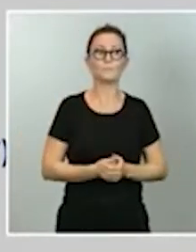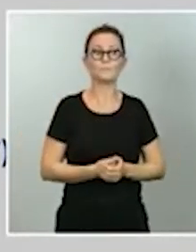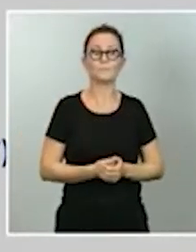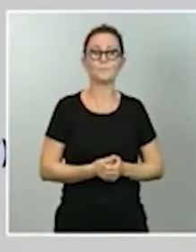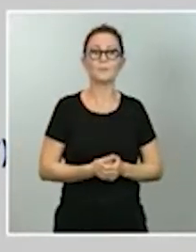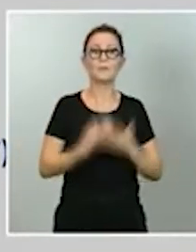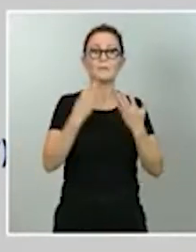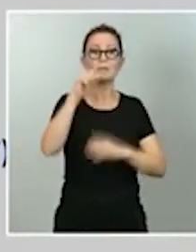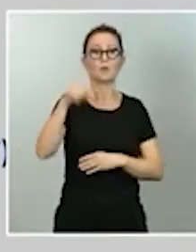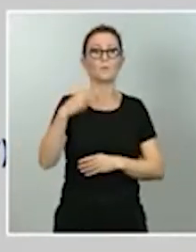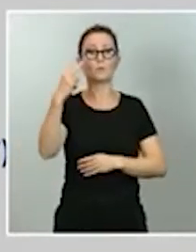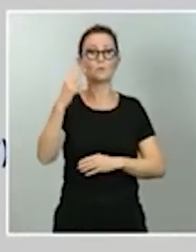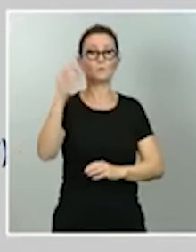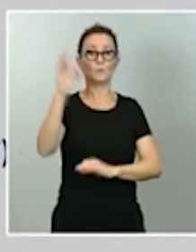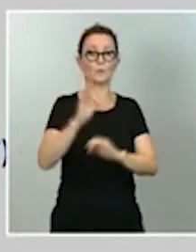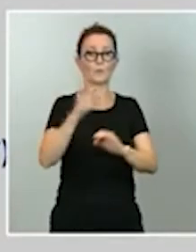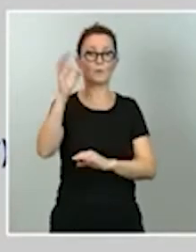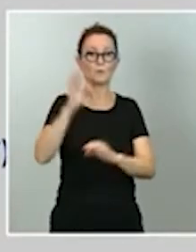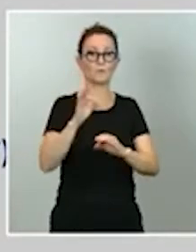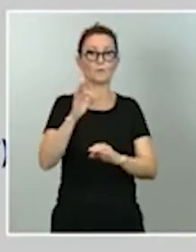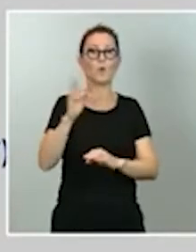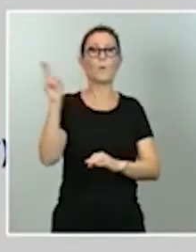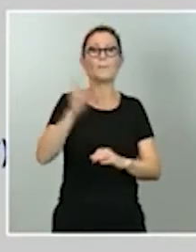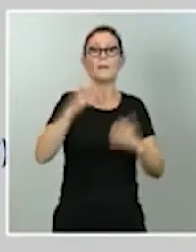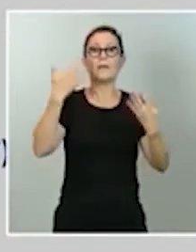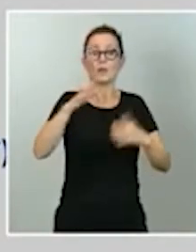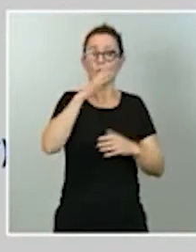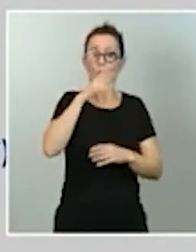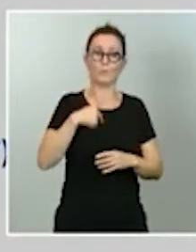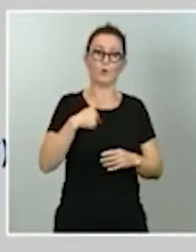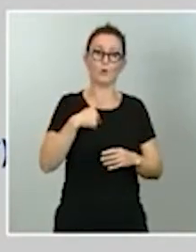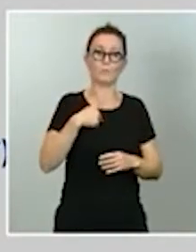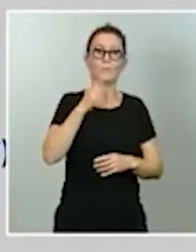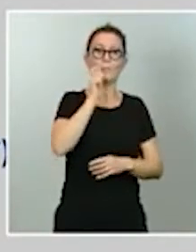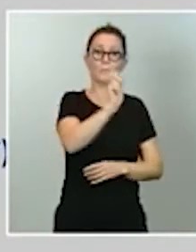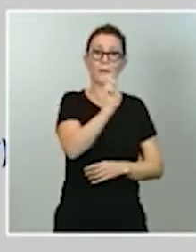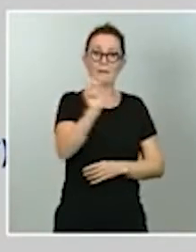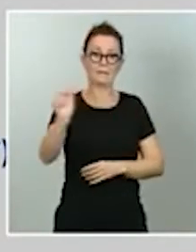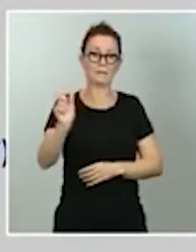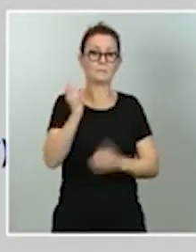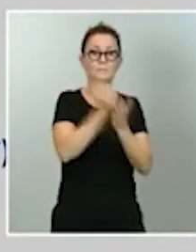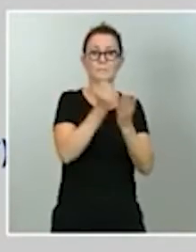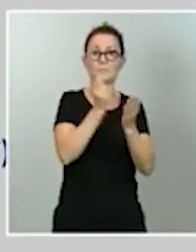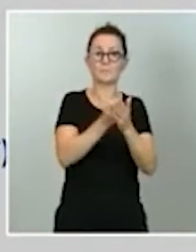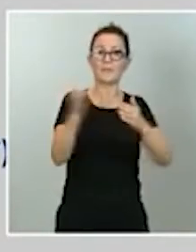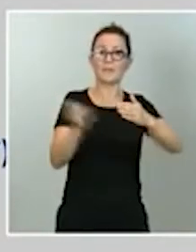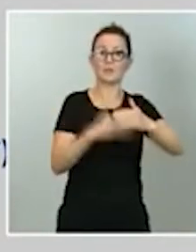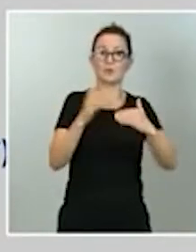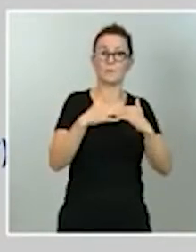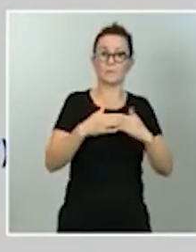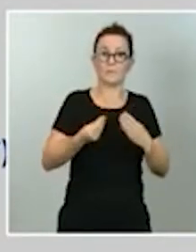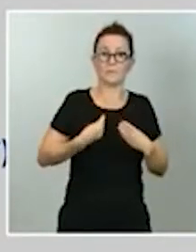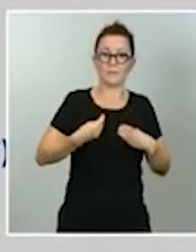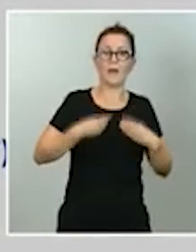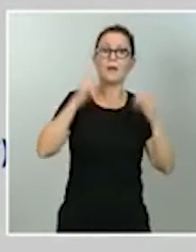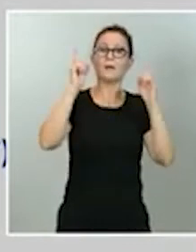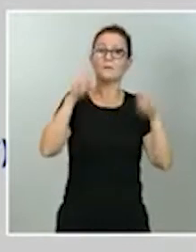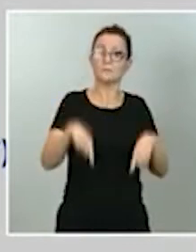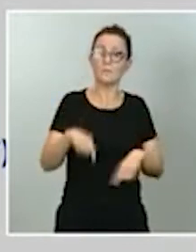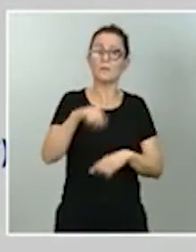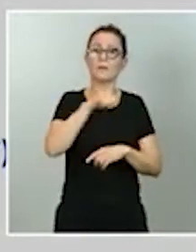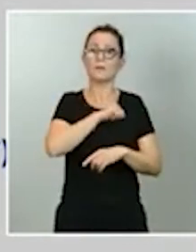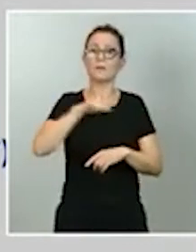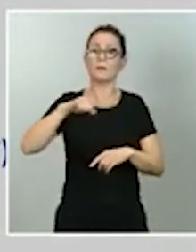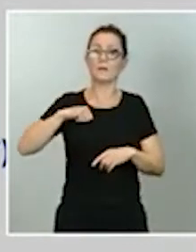ciento se deben a mayores partidas para cubrir ingresos mínimo vital e incrementar las partidas en dependencia reforzar